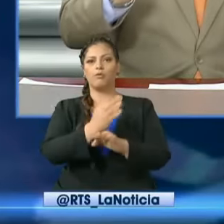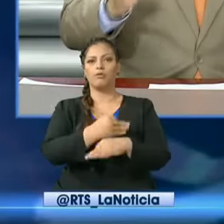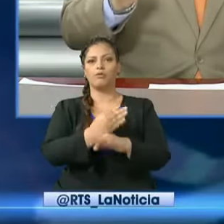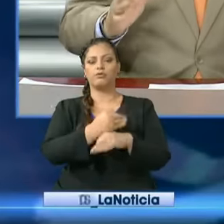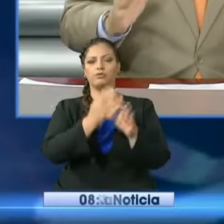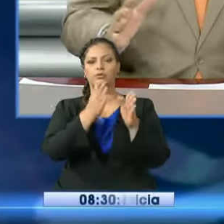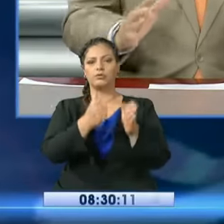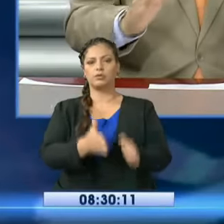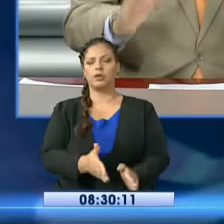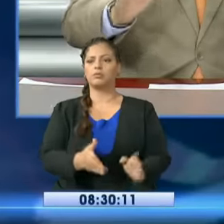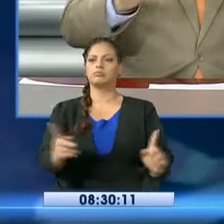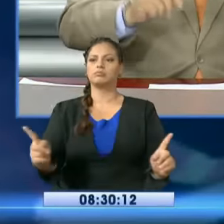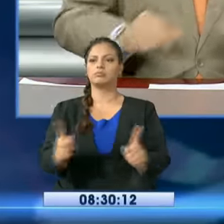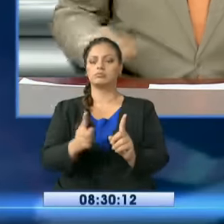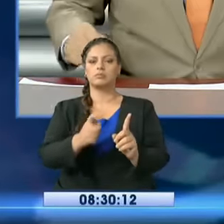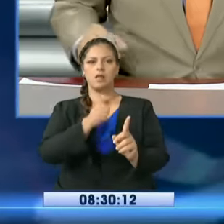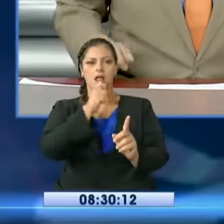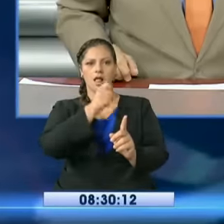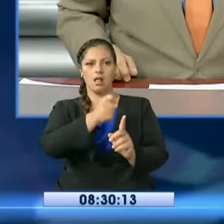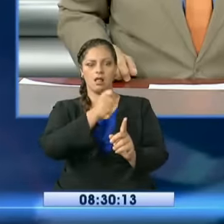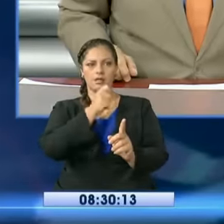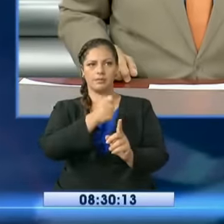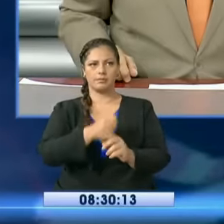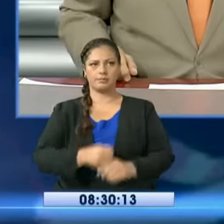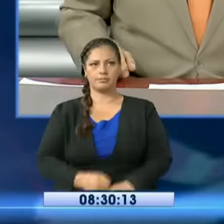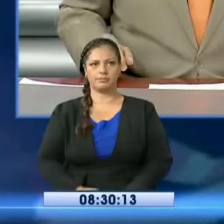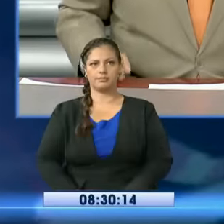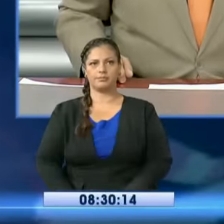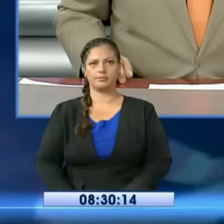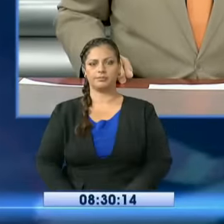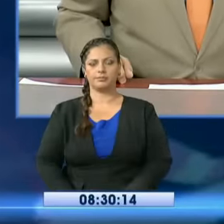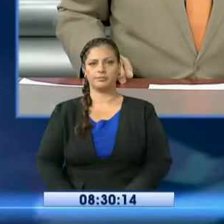va a ser el resultado de esta situación. Luxiola, nuevamente con usted.